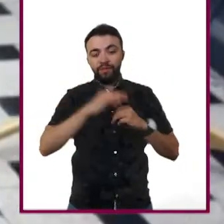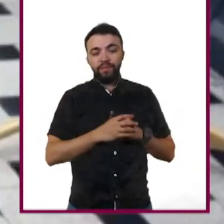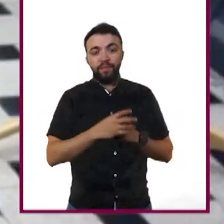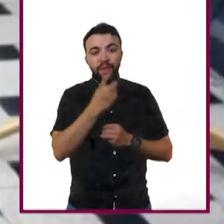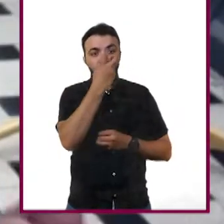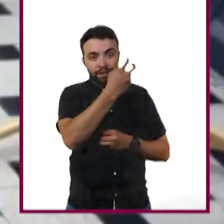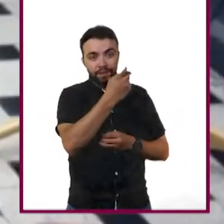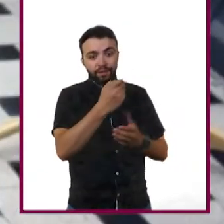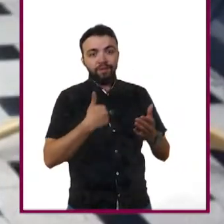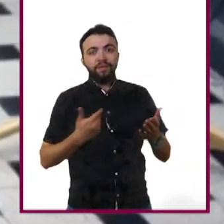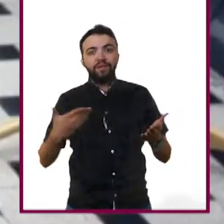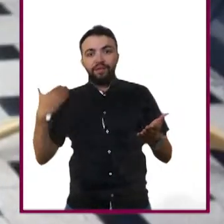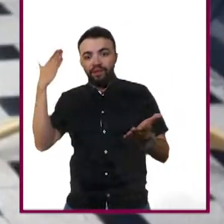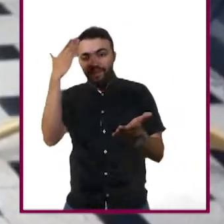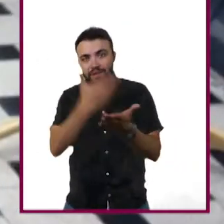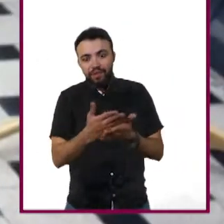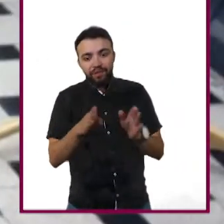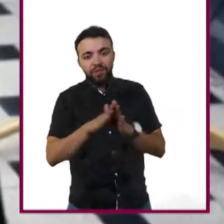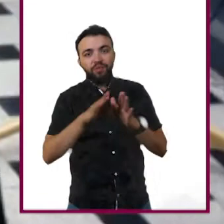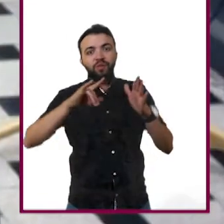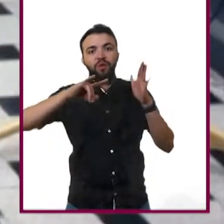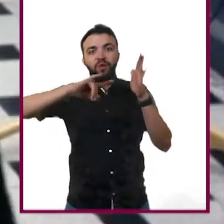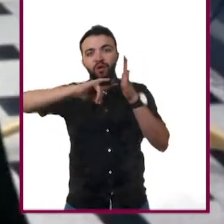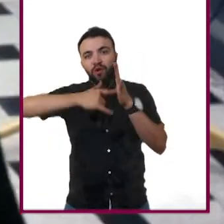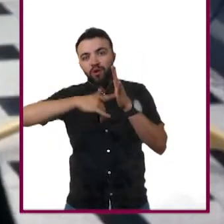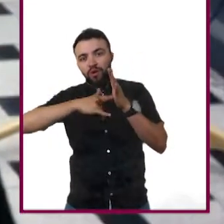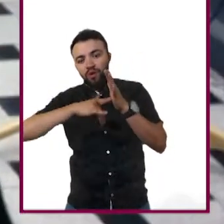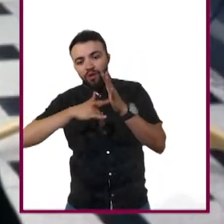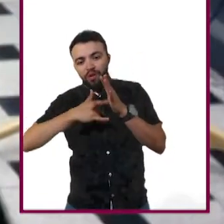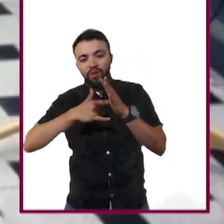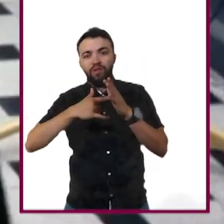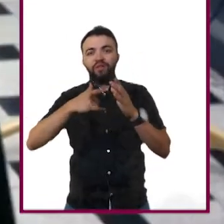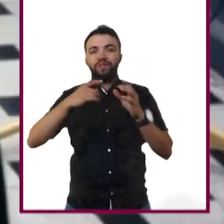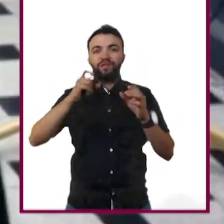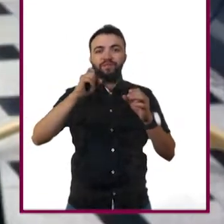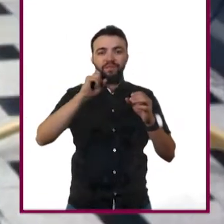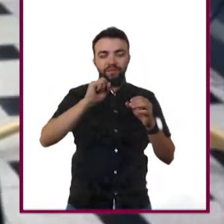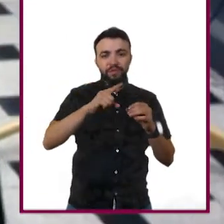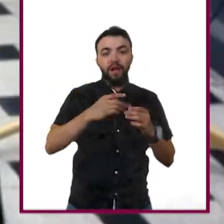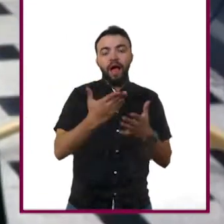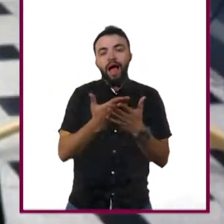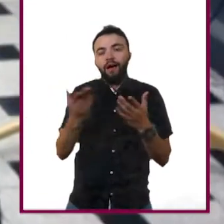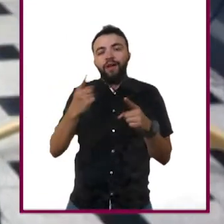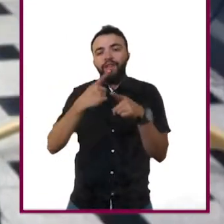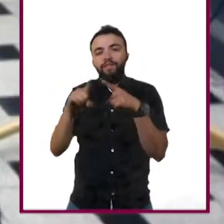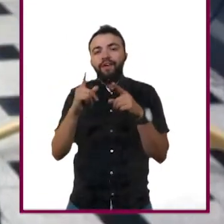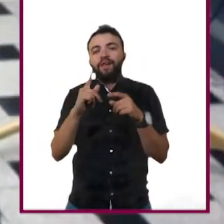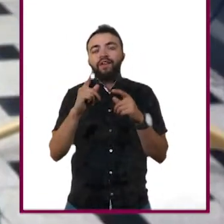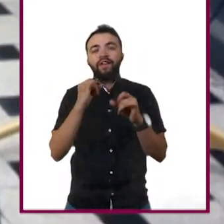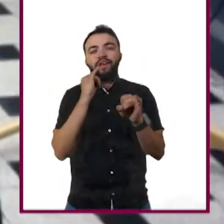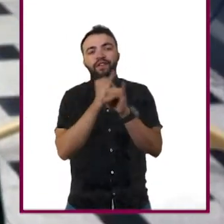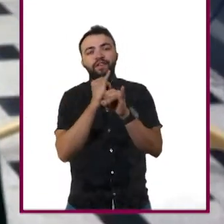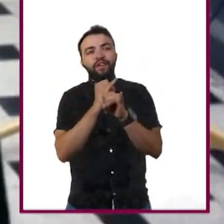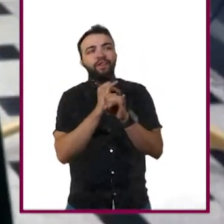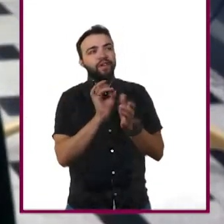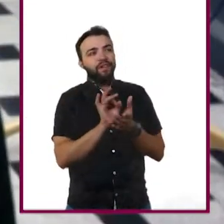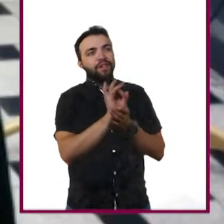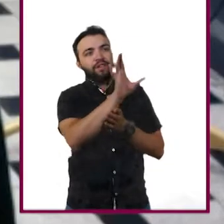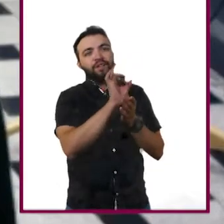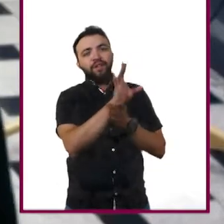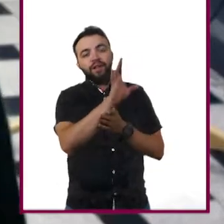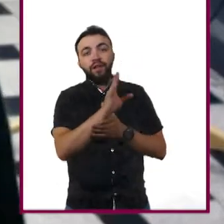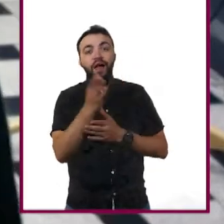llegar con la obra física a los concursos, no como ahora que se mandan archivos digitales. Entonces